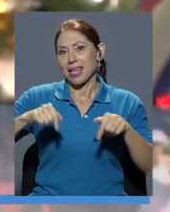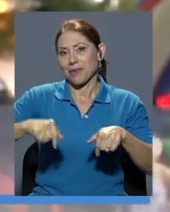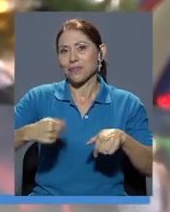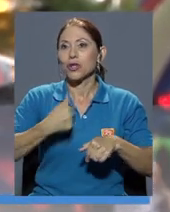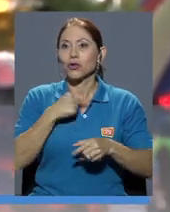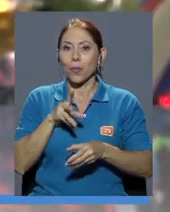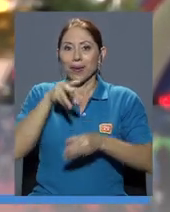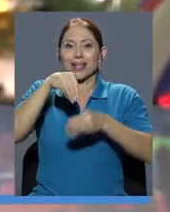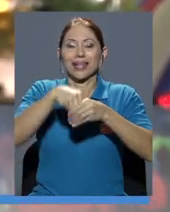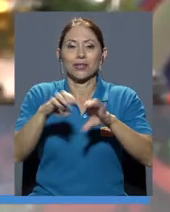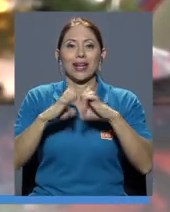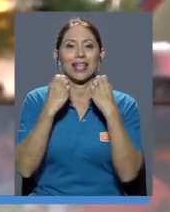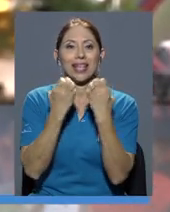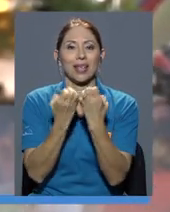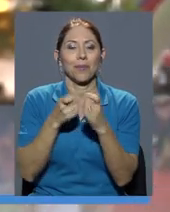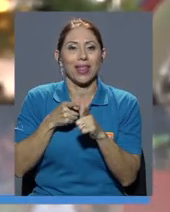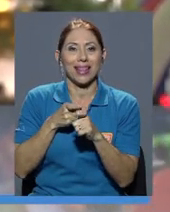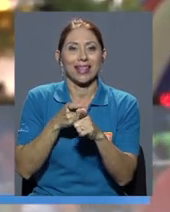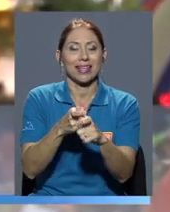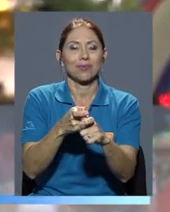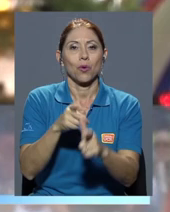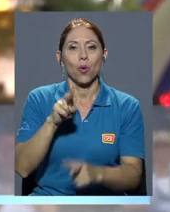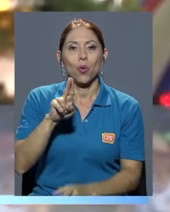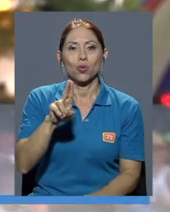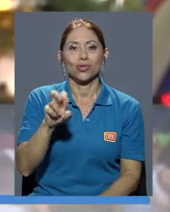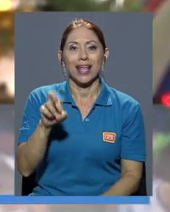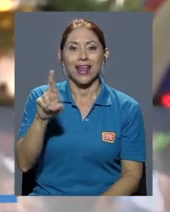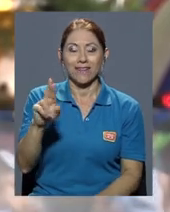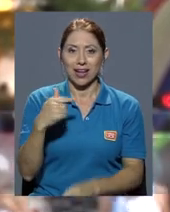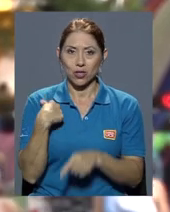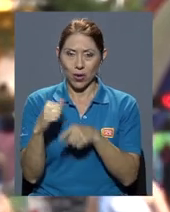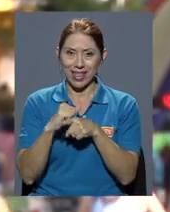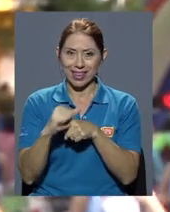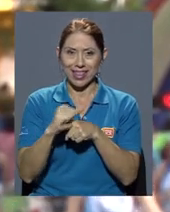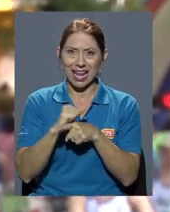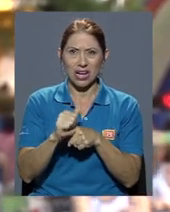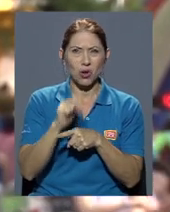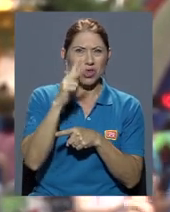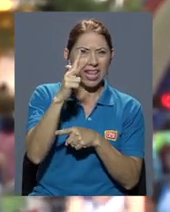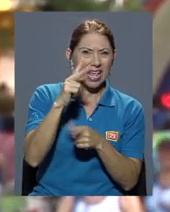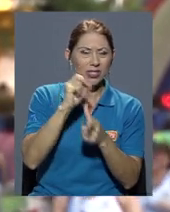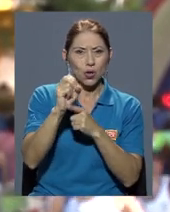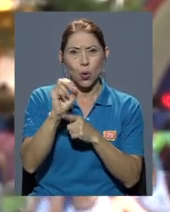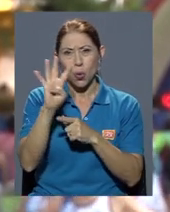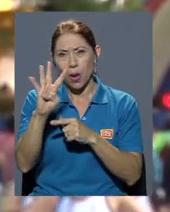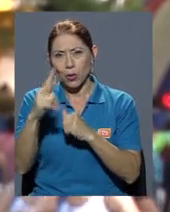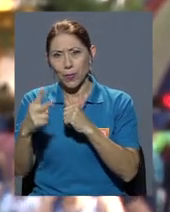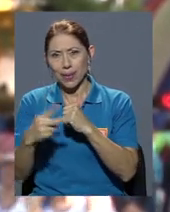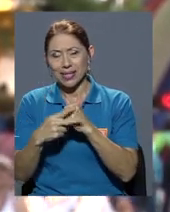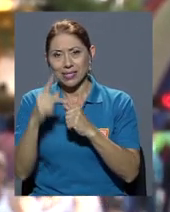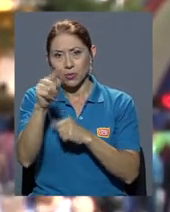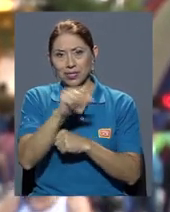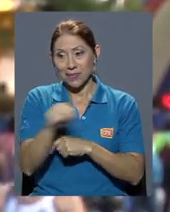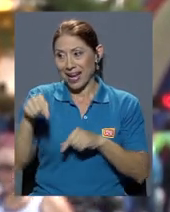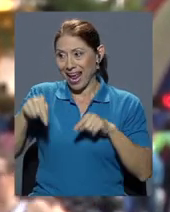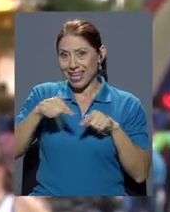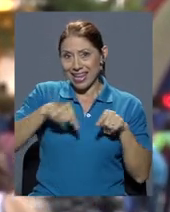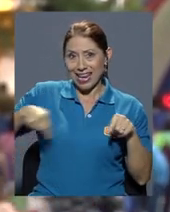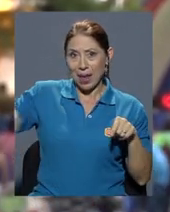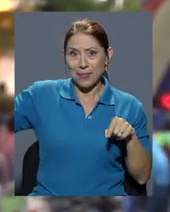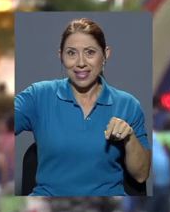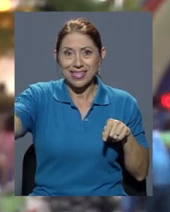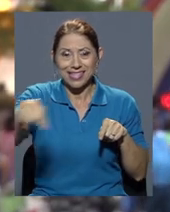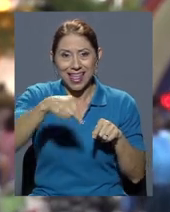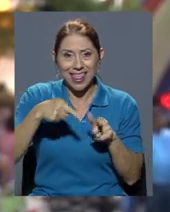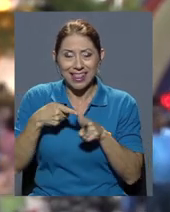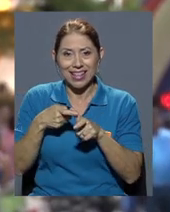Pertenezco al equipo de atletismo de la UCR. Entreno 3-4 veces por semana aquí en la pista de atletismo.